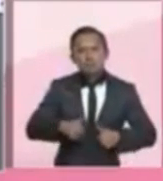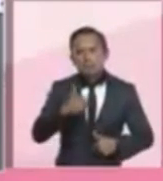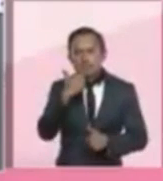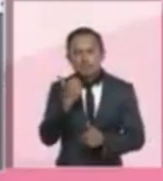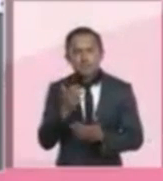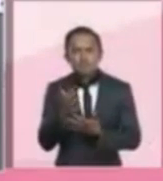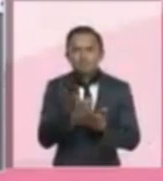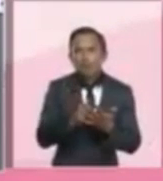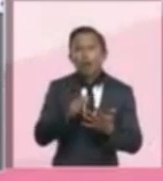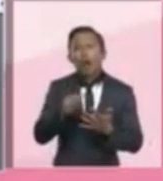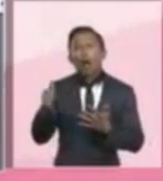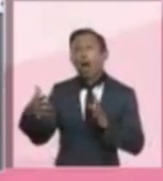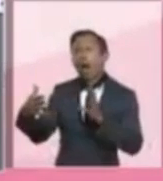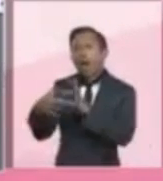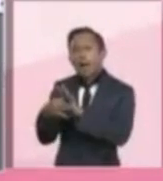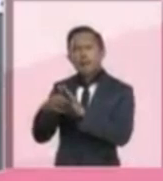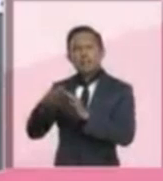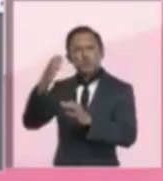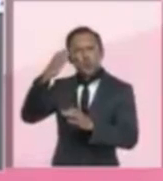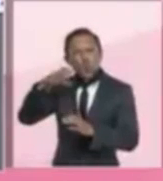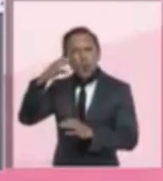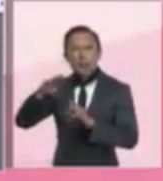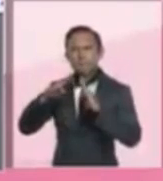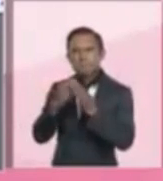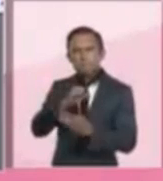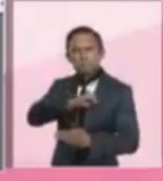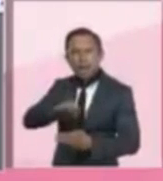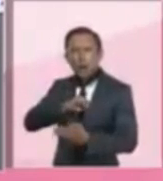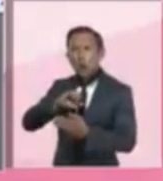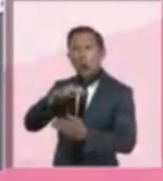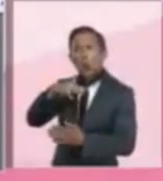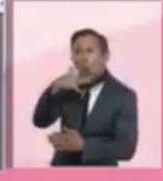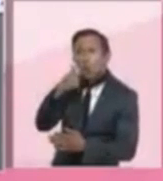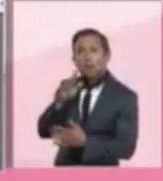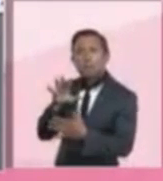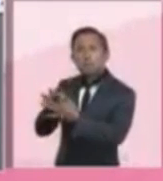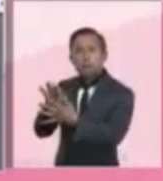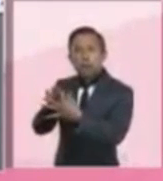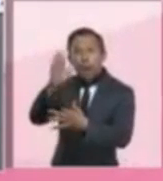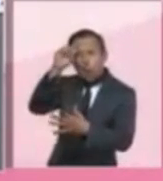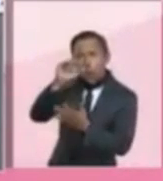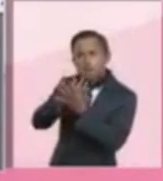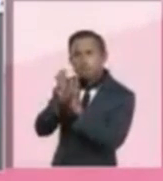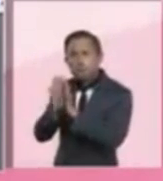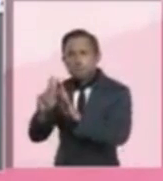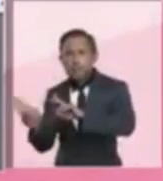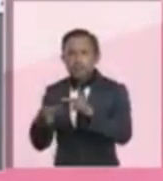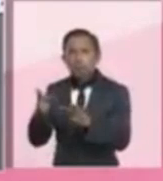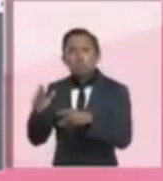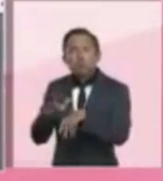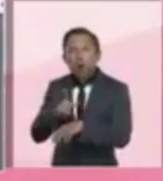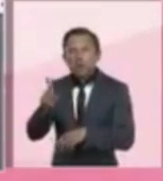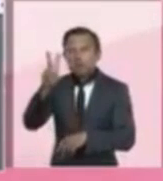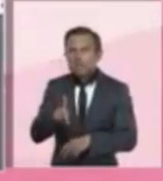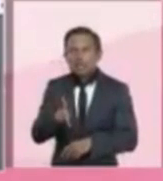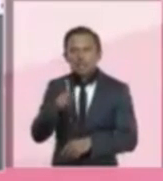tus pactos con los corruptos y tus pactos con los violentos si no se explica por la ambición desmedida y el miedo a